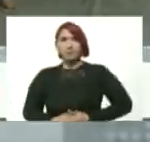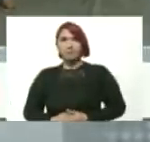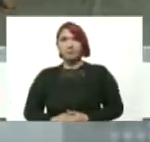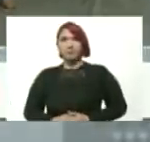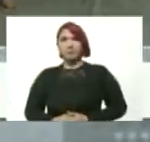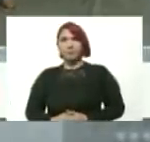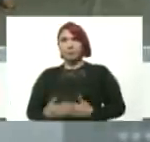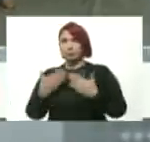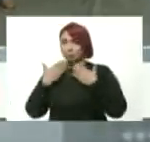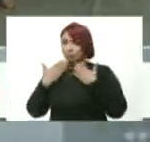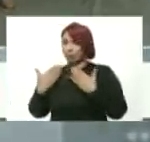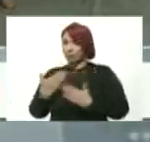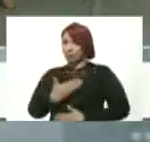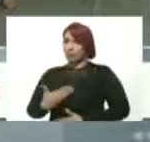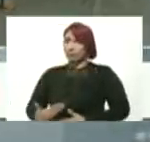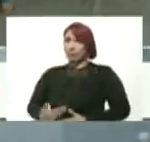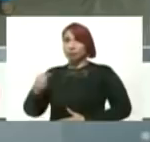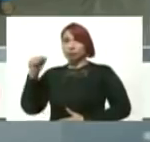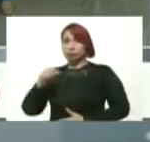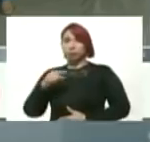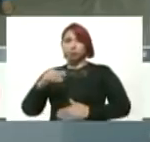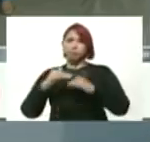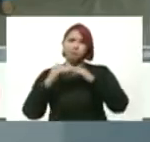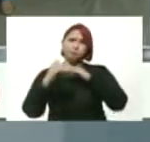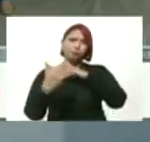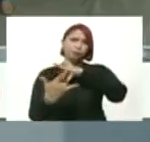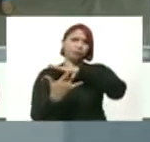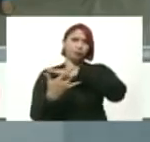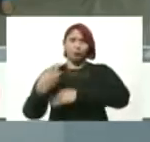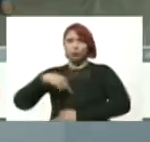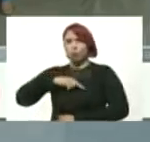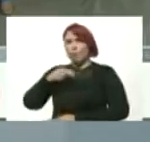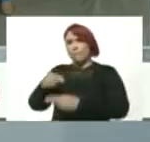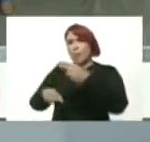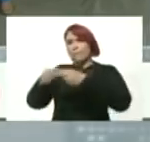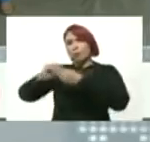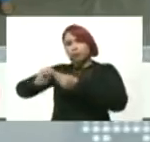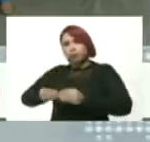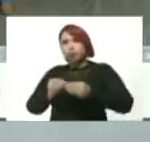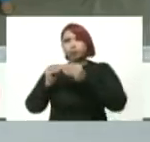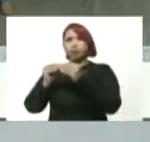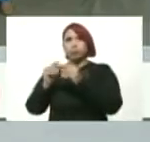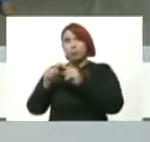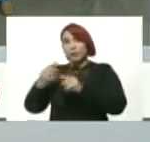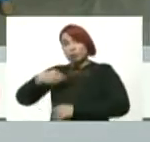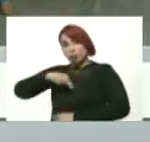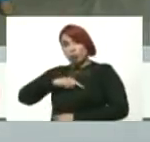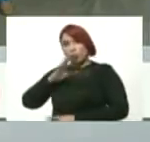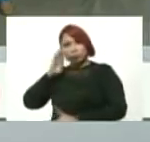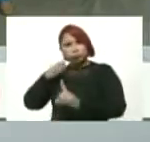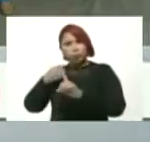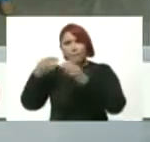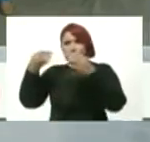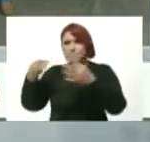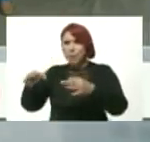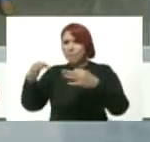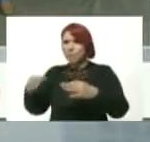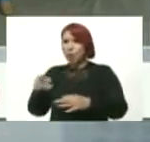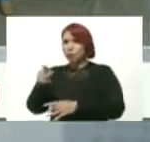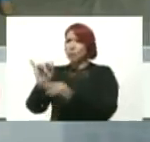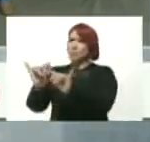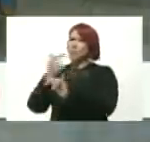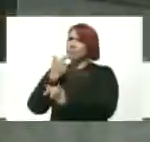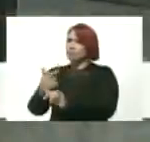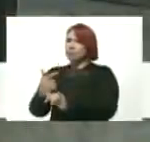gracias presidente bueno estuvo una plataforma tecnológica que hemos construido para nosotros ir normalizando como usted ha dicho